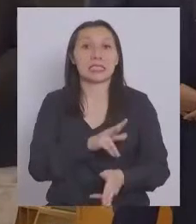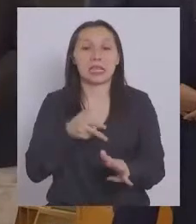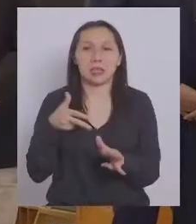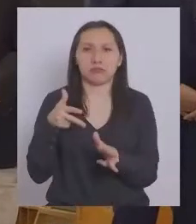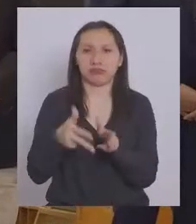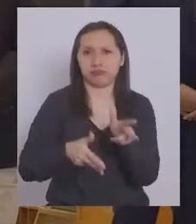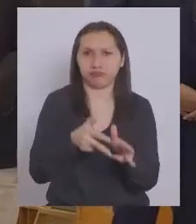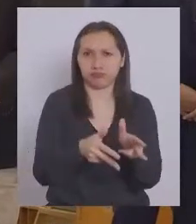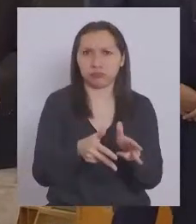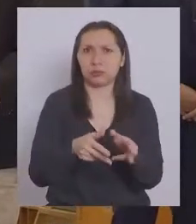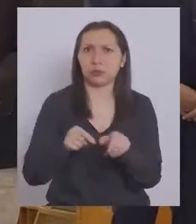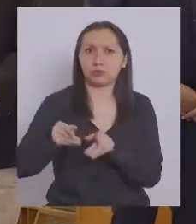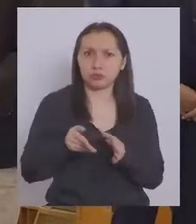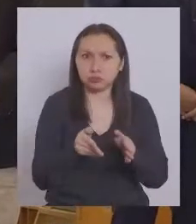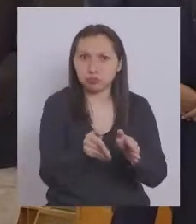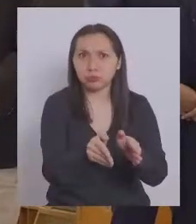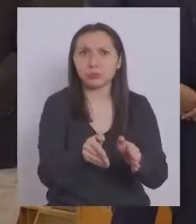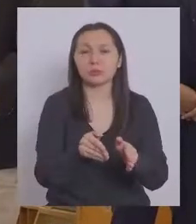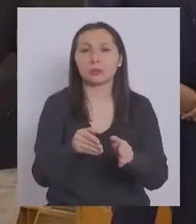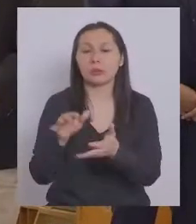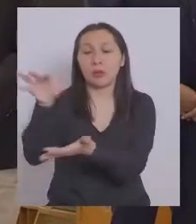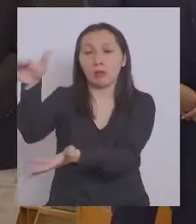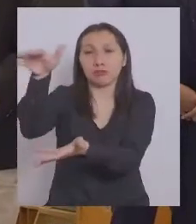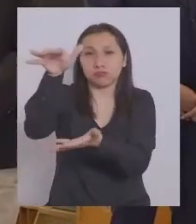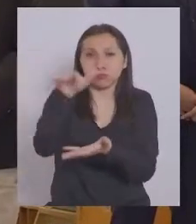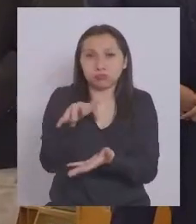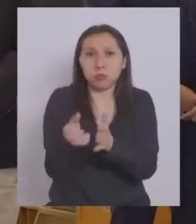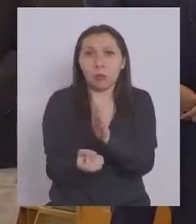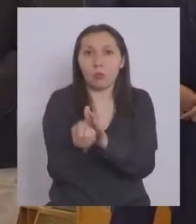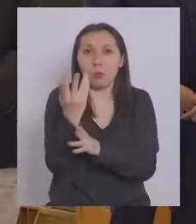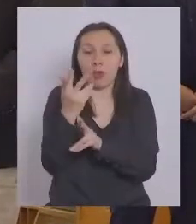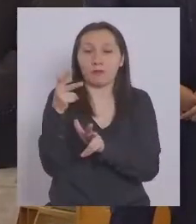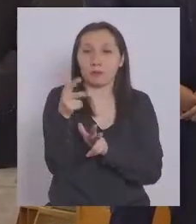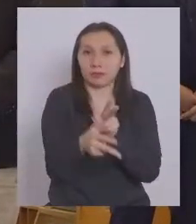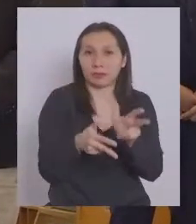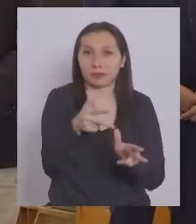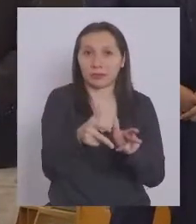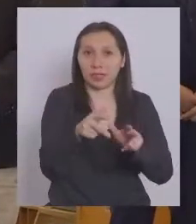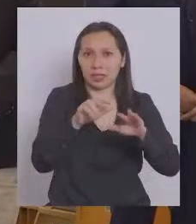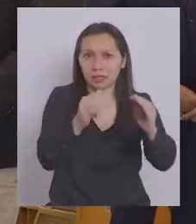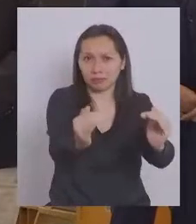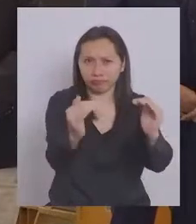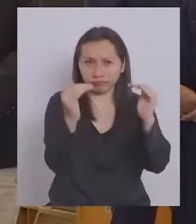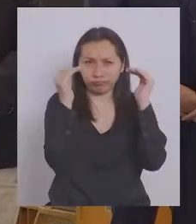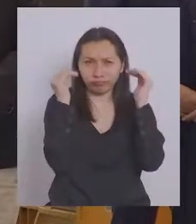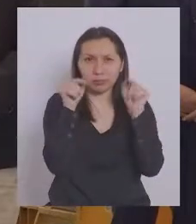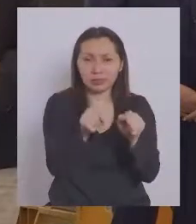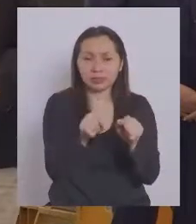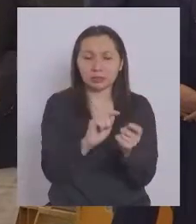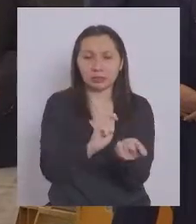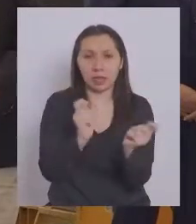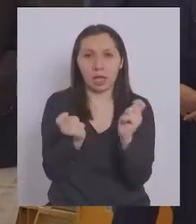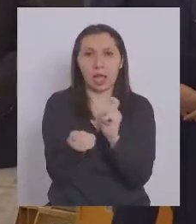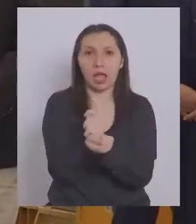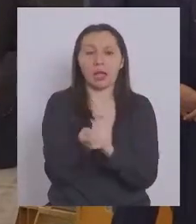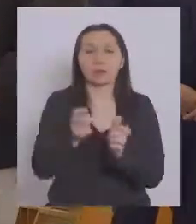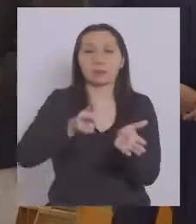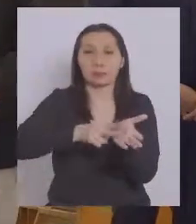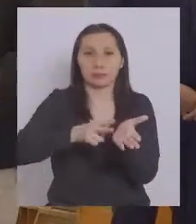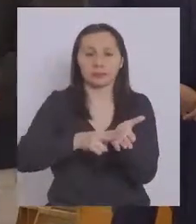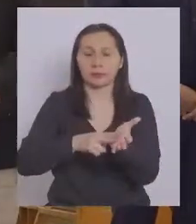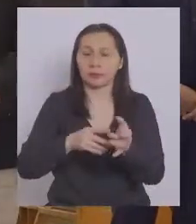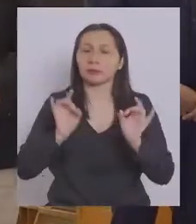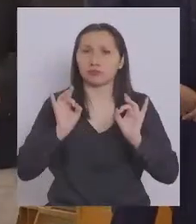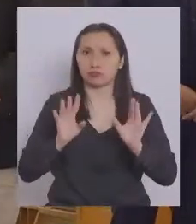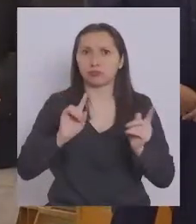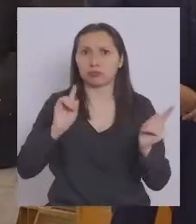presidente Piñera, la llegada de estos nuevos trenes hacen realidad un cambio